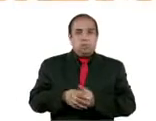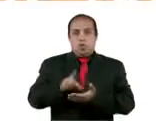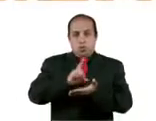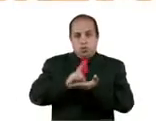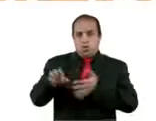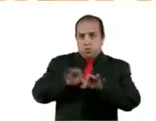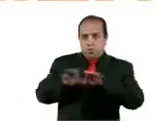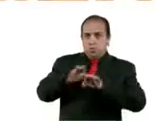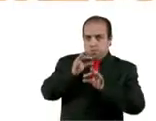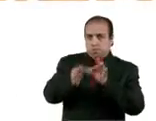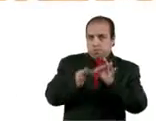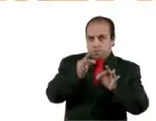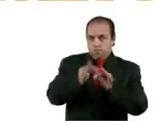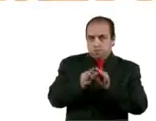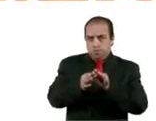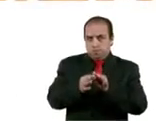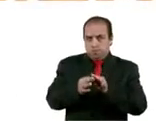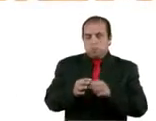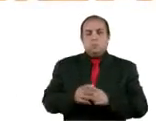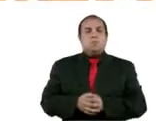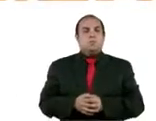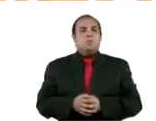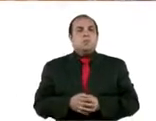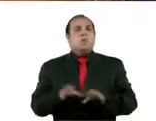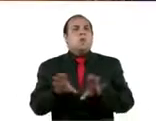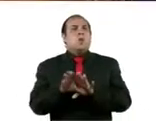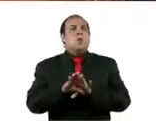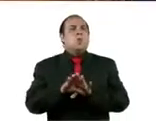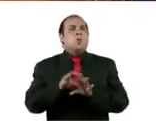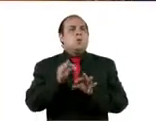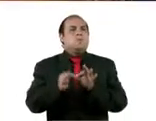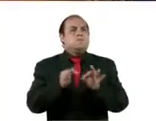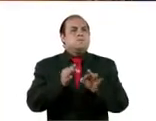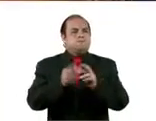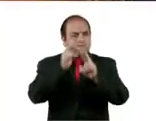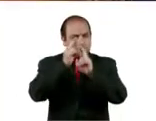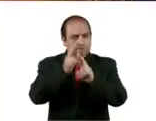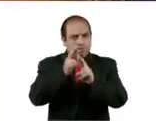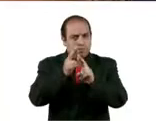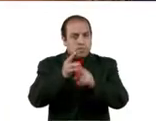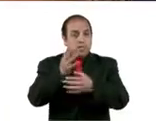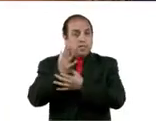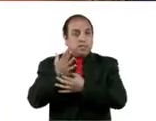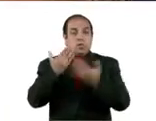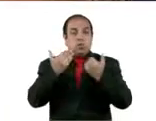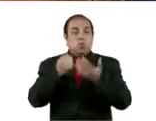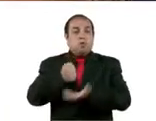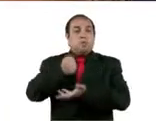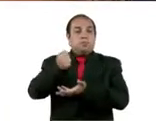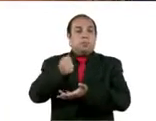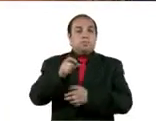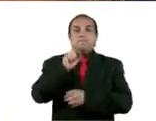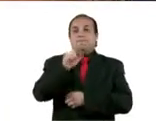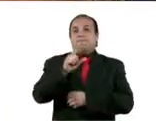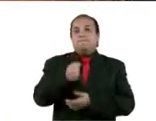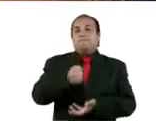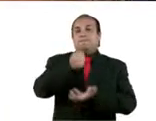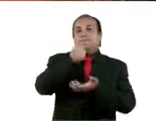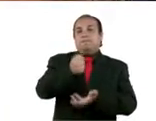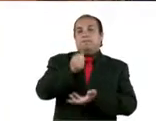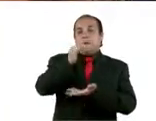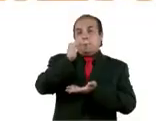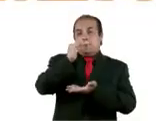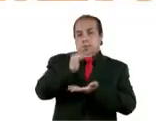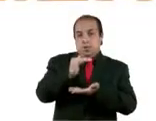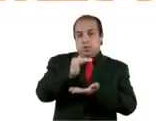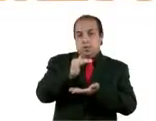se cumplen, eso no está a discusión. ¿Y de qué manera se pueden cumplir si van a argumentar que no tienen recursos? Porque con los mismos recursos que se